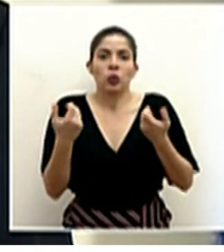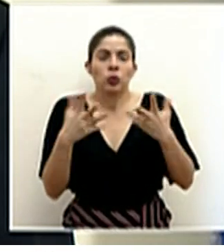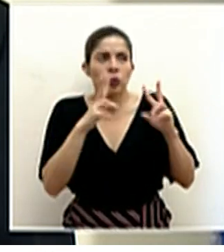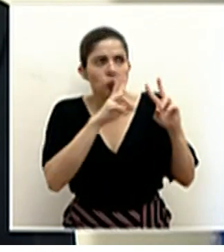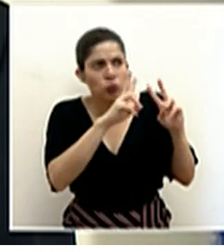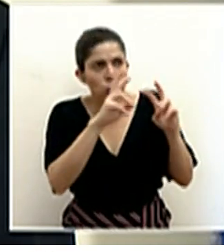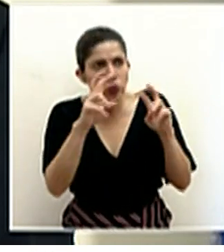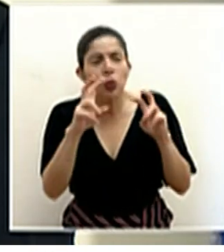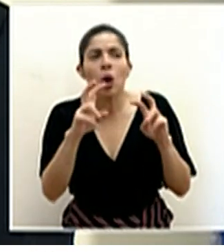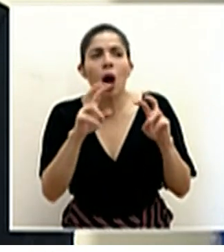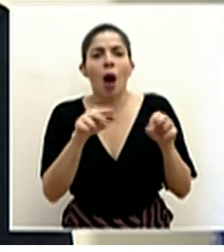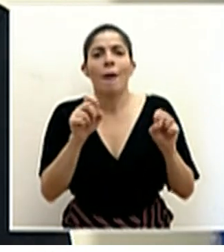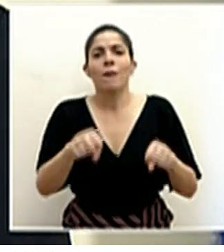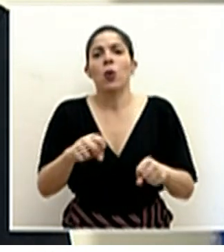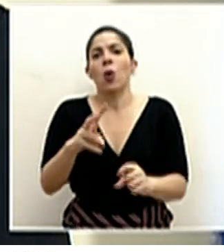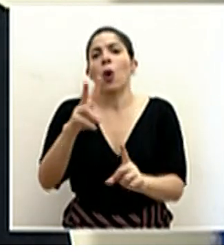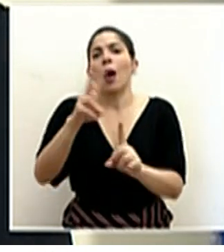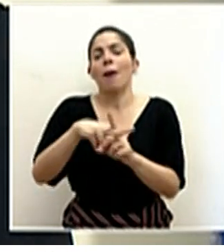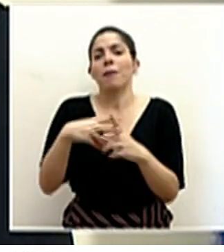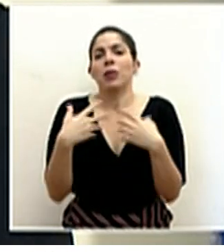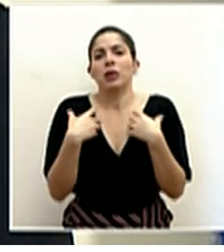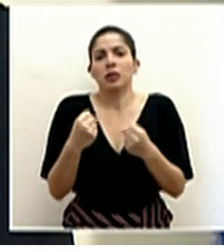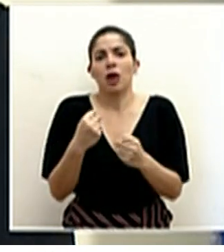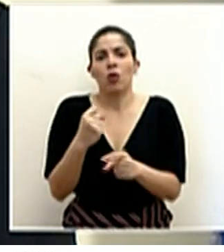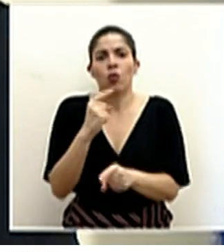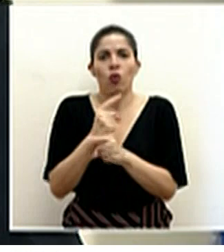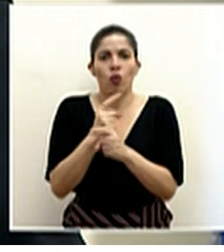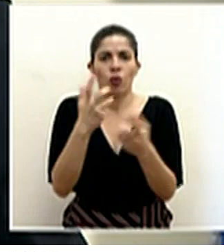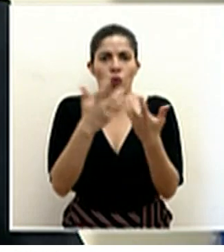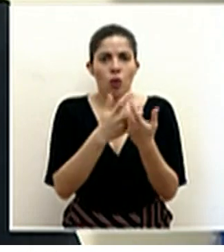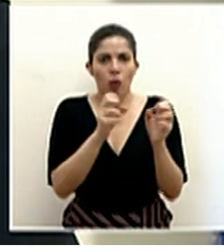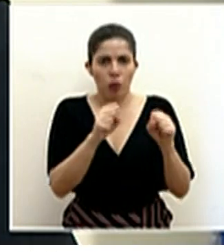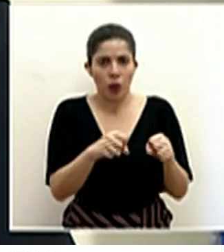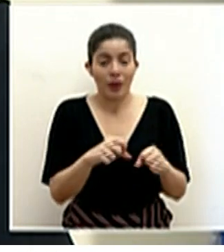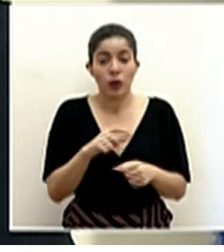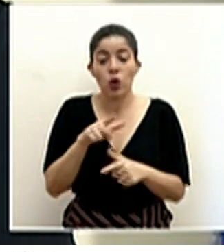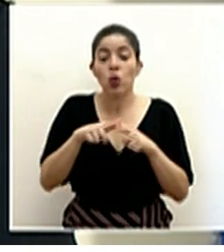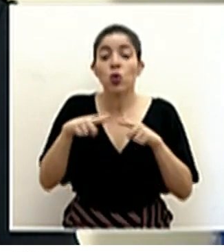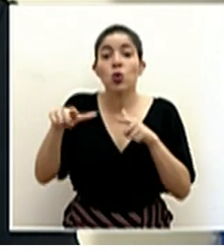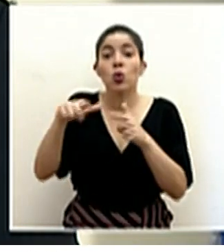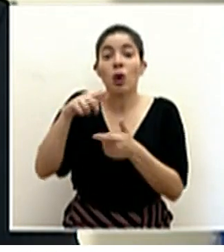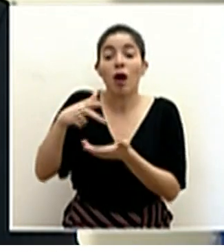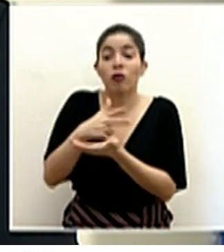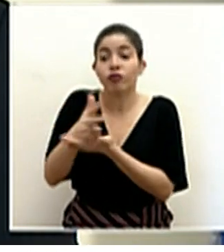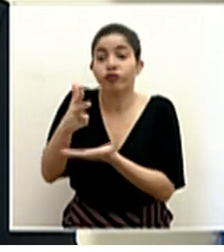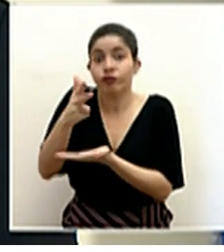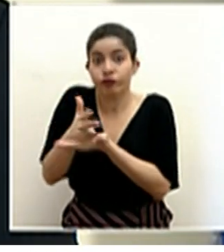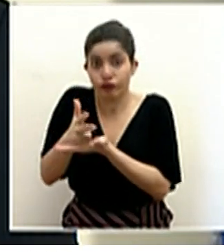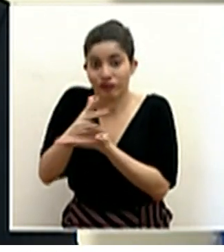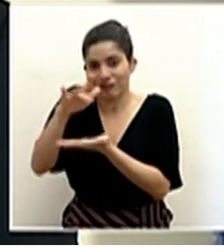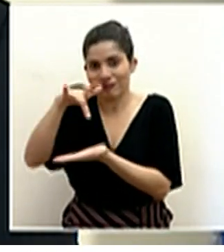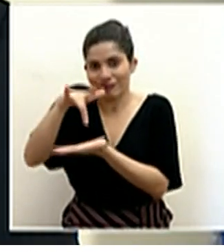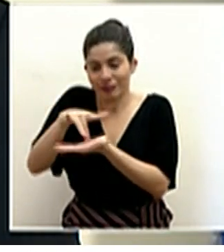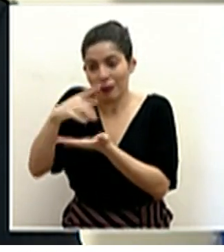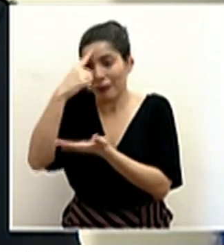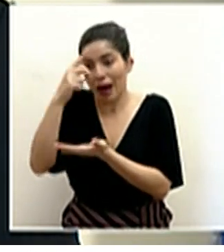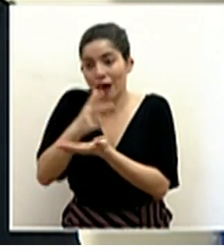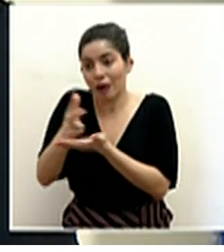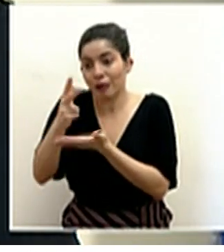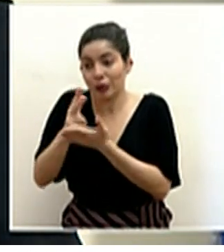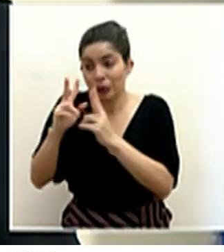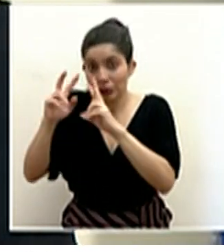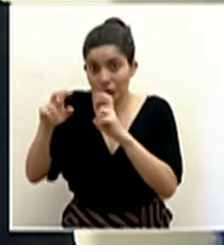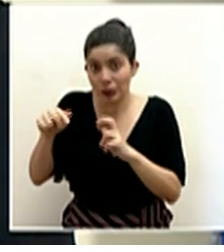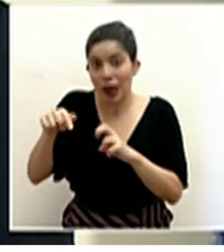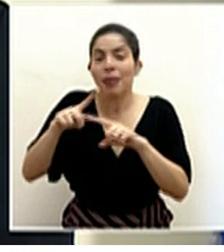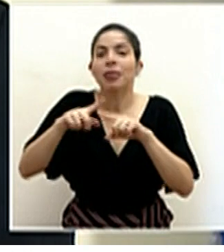poder garantizar la aplicación de todas las medidas sanitarias correspondientes. Los puntos de chequeo se estarán identificando en función también